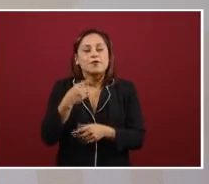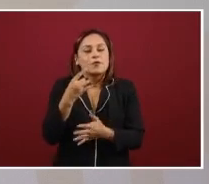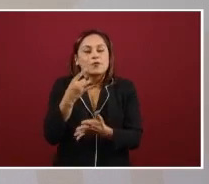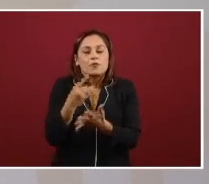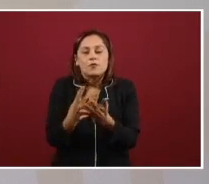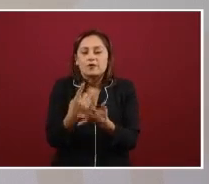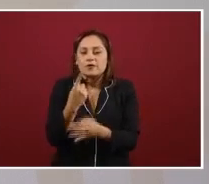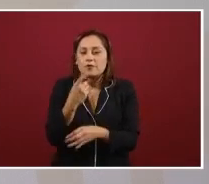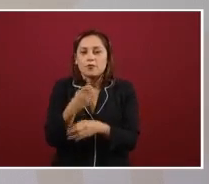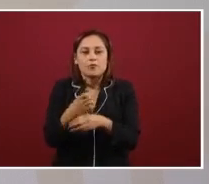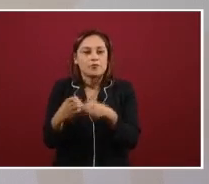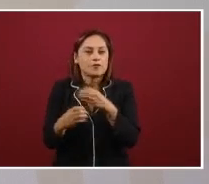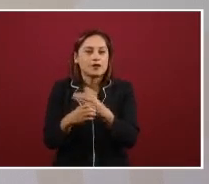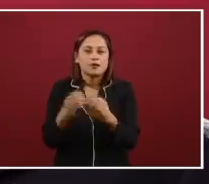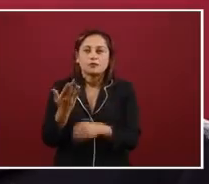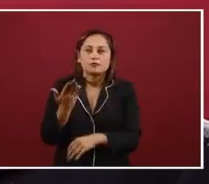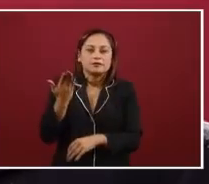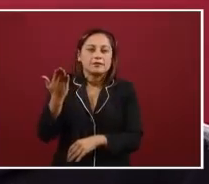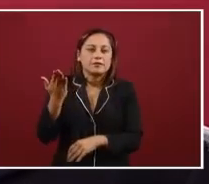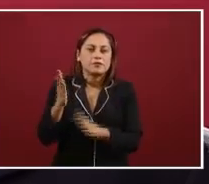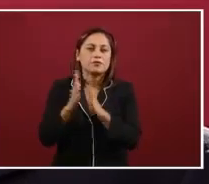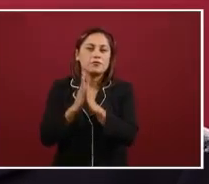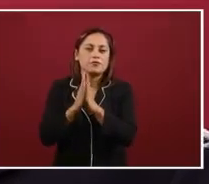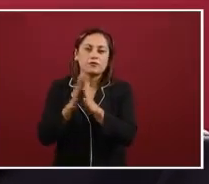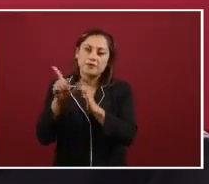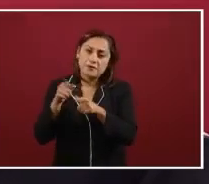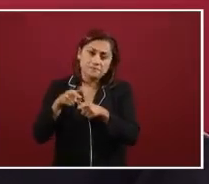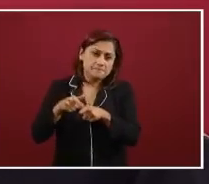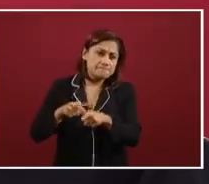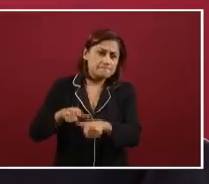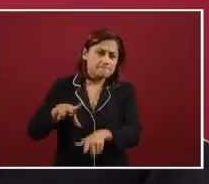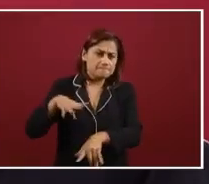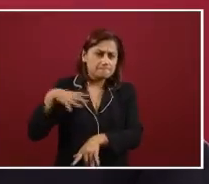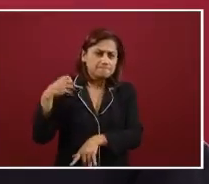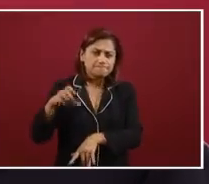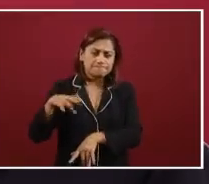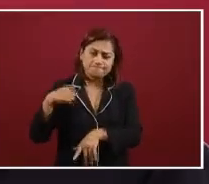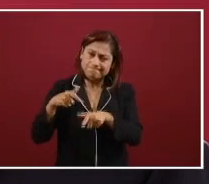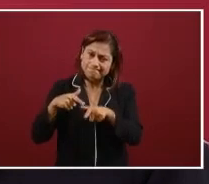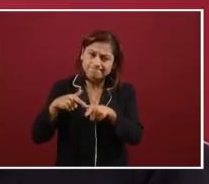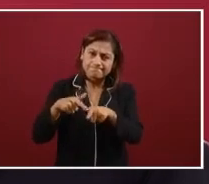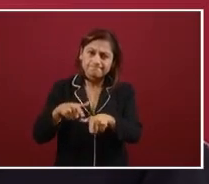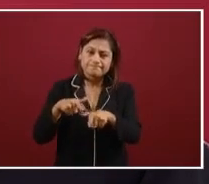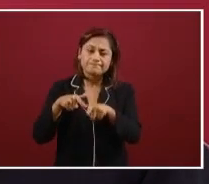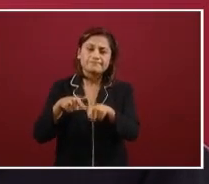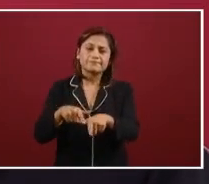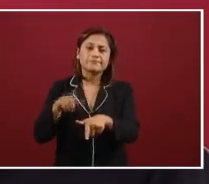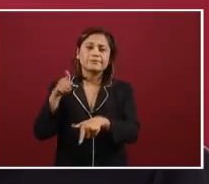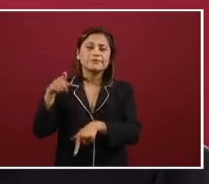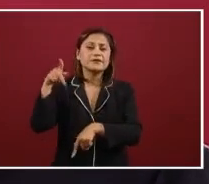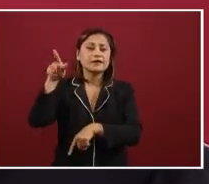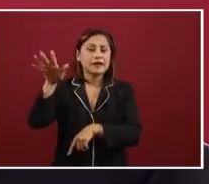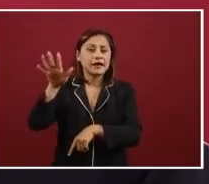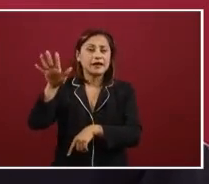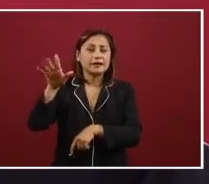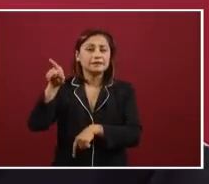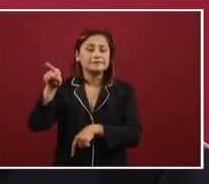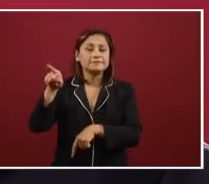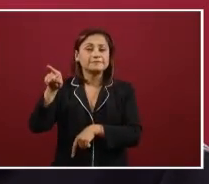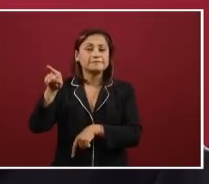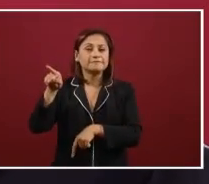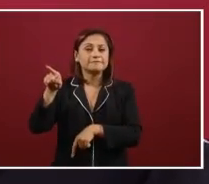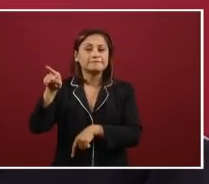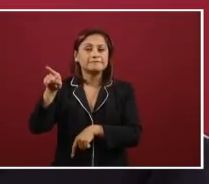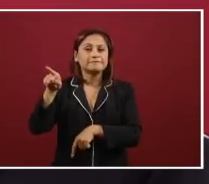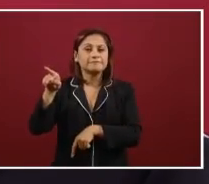le sigan echando ganas. que sigan poniendo en